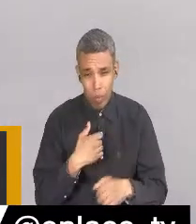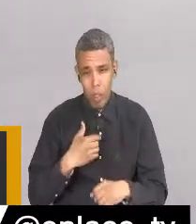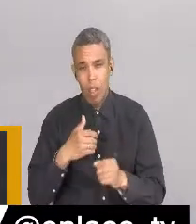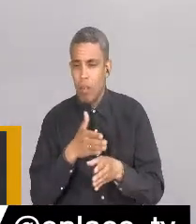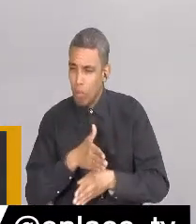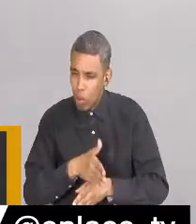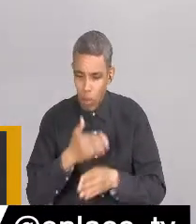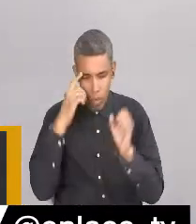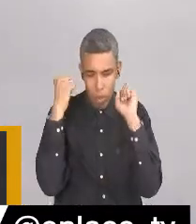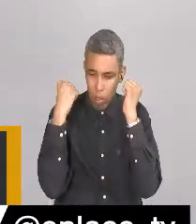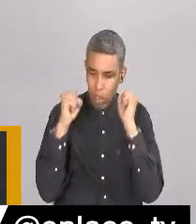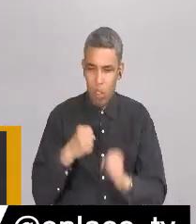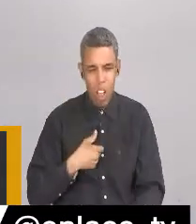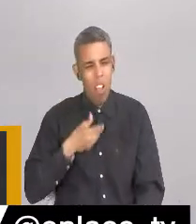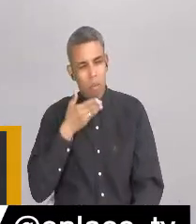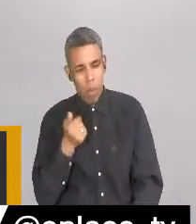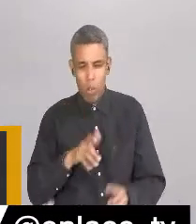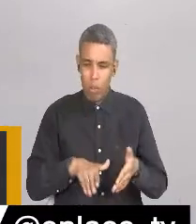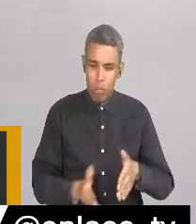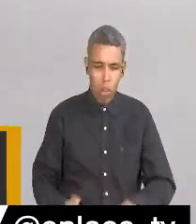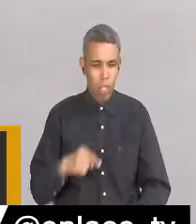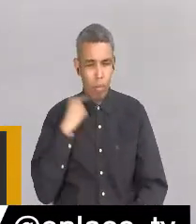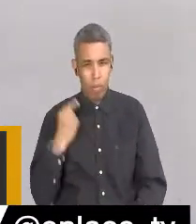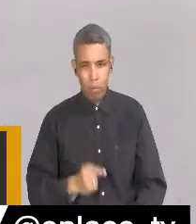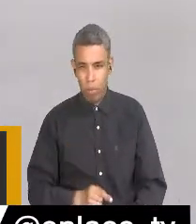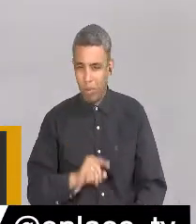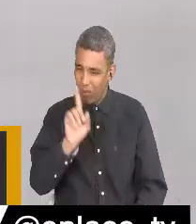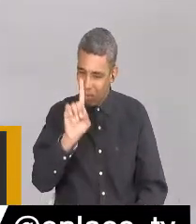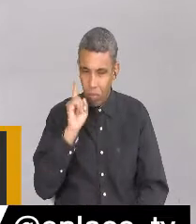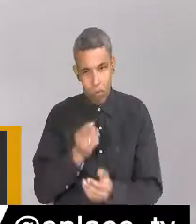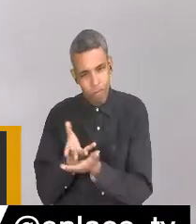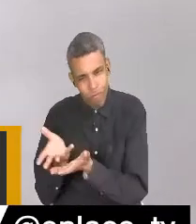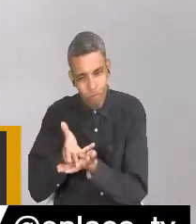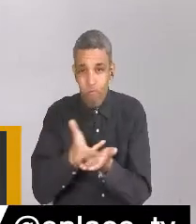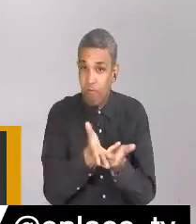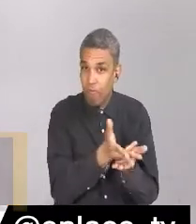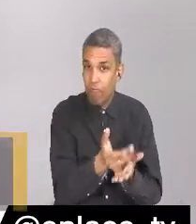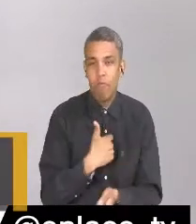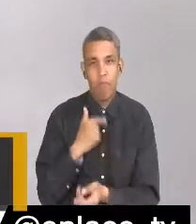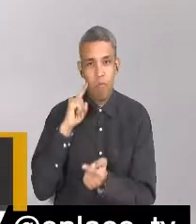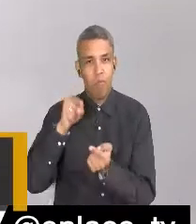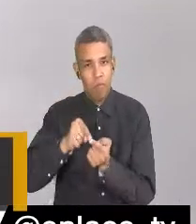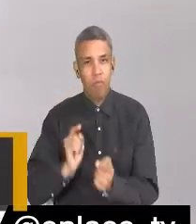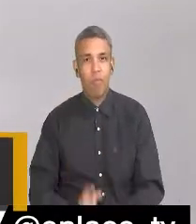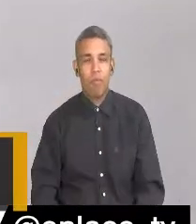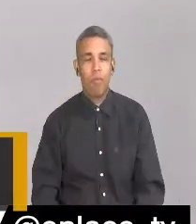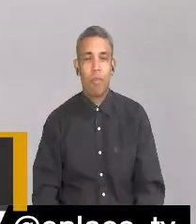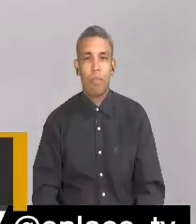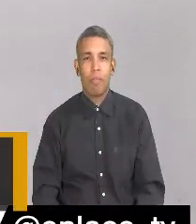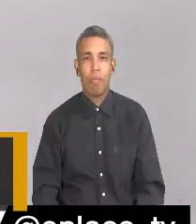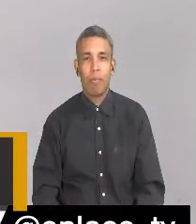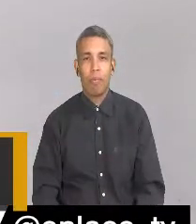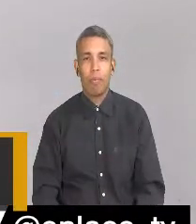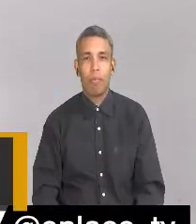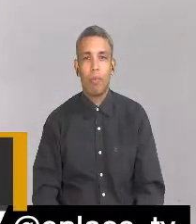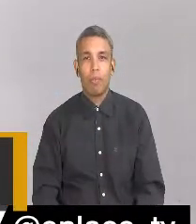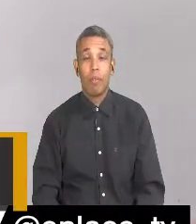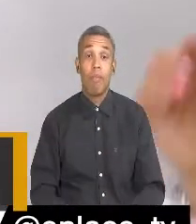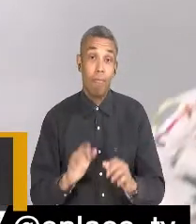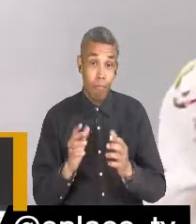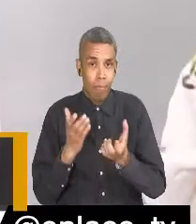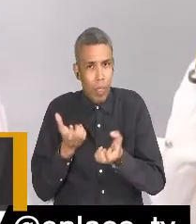que existen en nuestro medio no es la razón para optar a llegar al suicidio. Entonces, de esta manera vamos